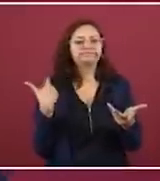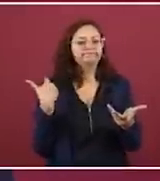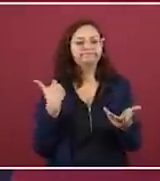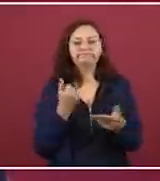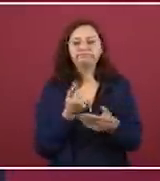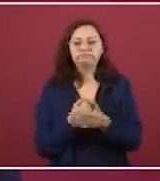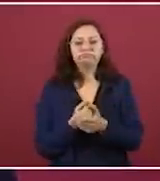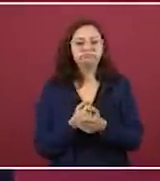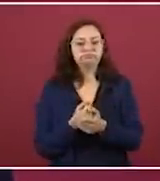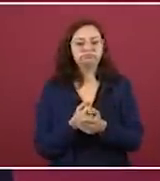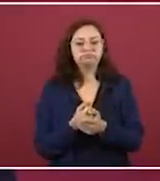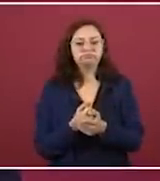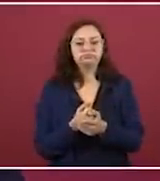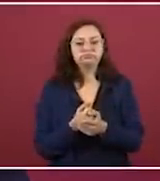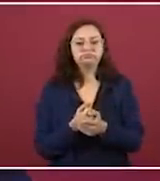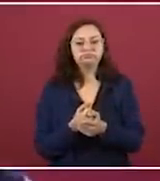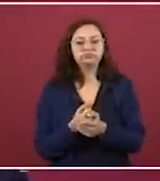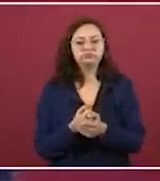me están